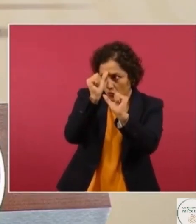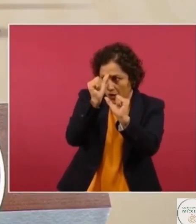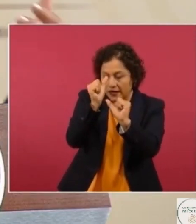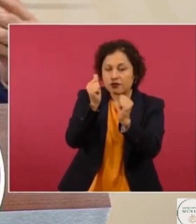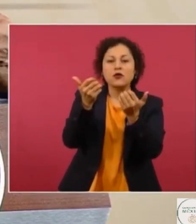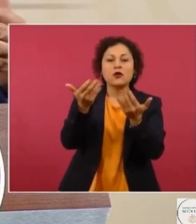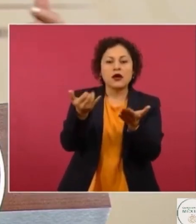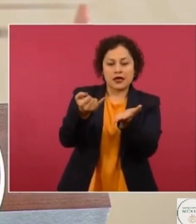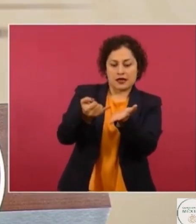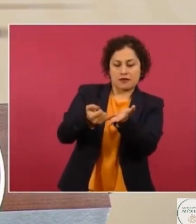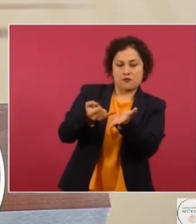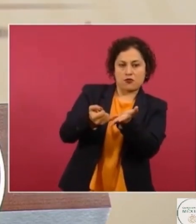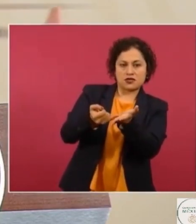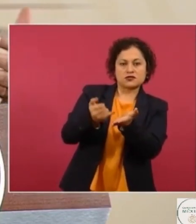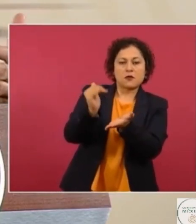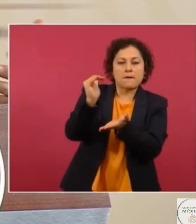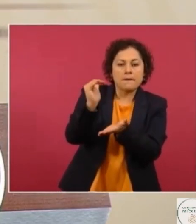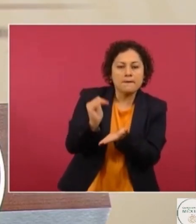barreras que impiden